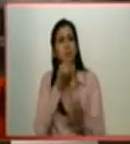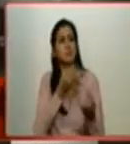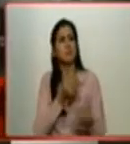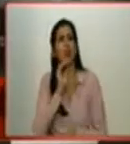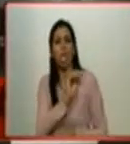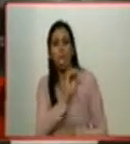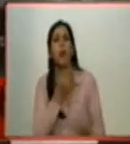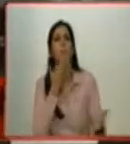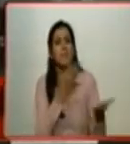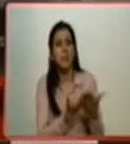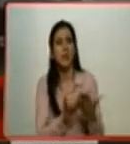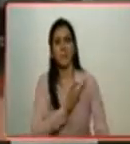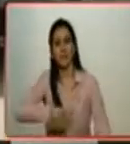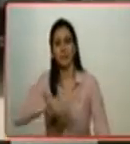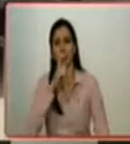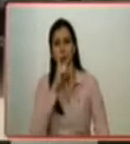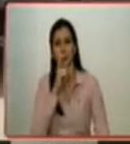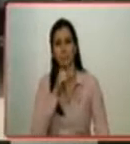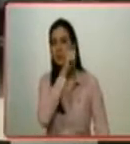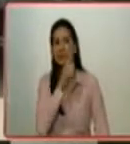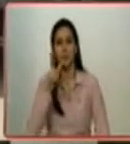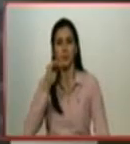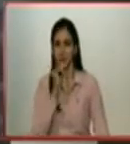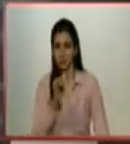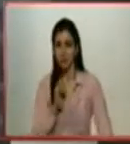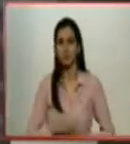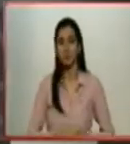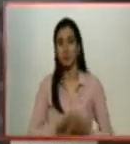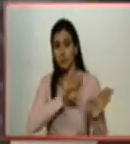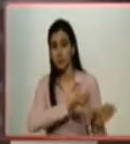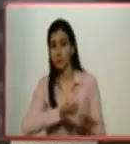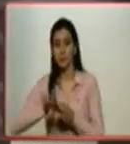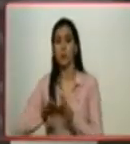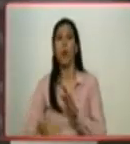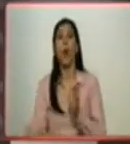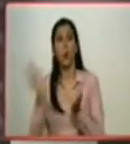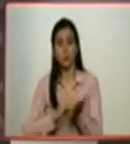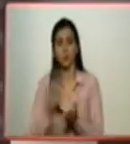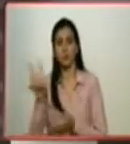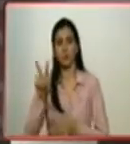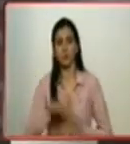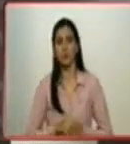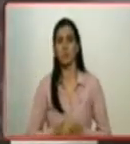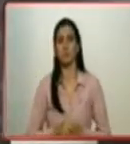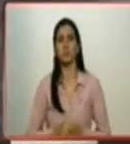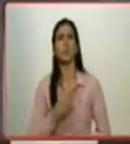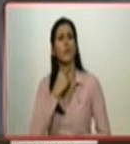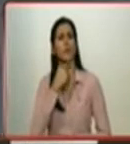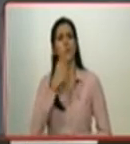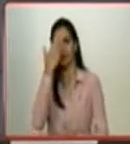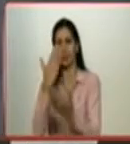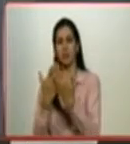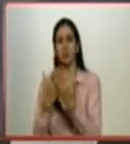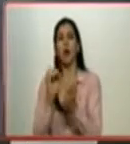de la República, Nicolás Maduro. Leina Sanguino, La Noticia. Y una vez más, Venezuela alzó su voz ante la Organización